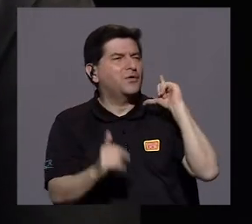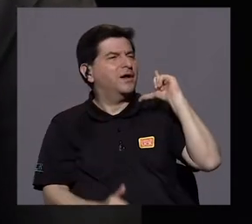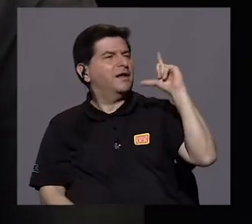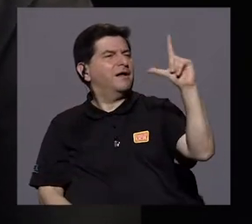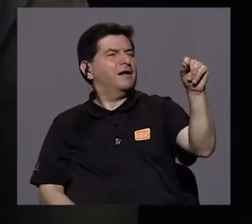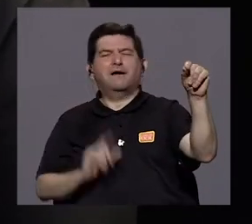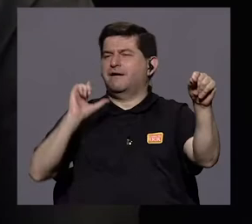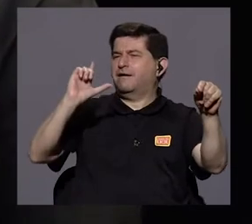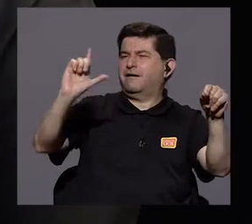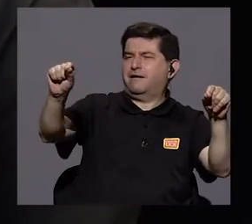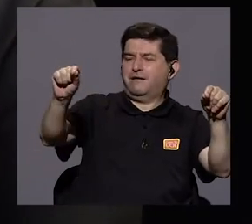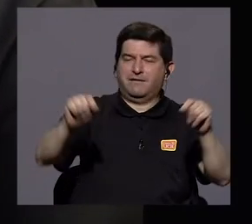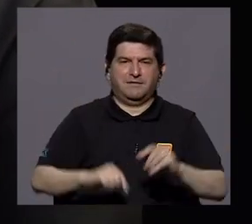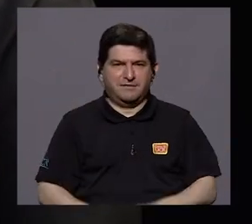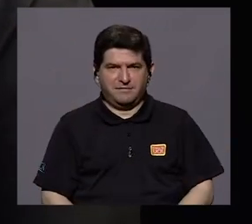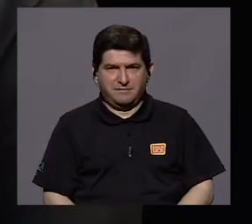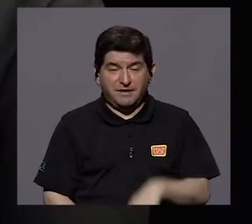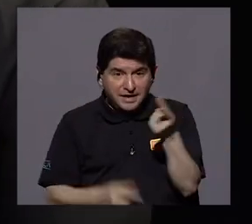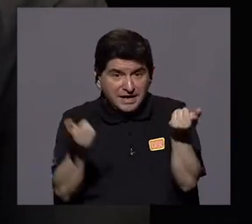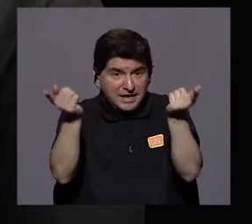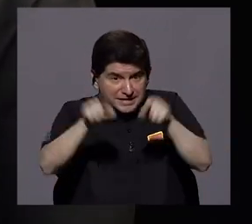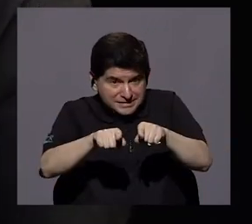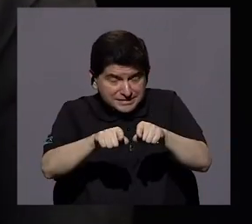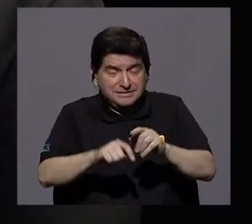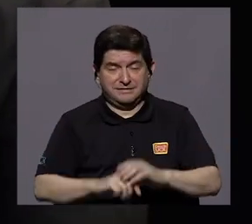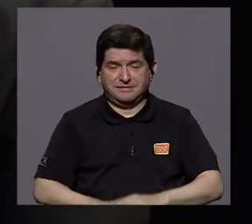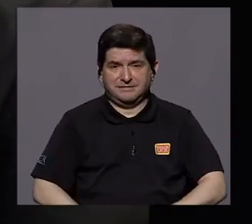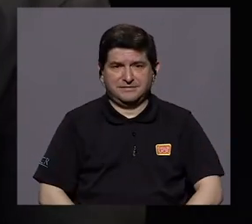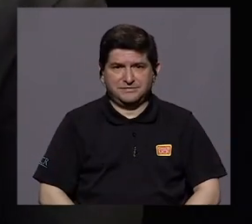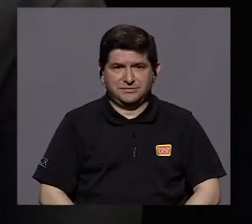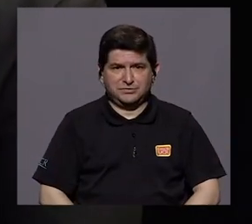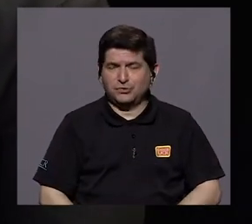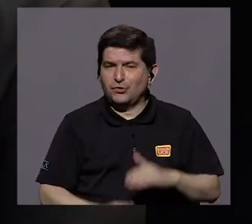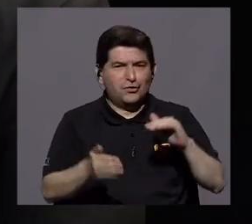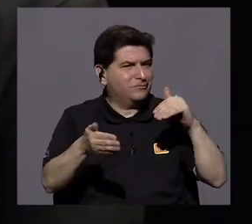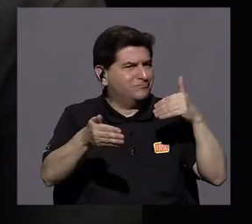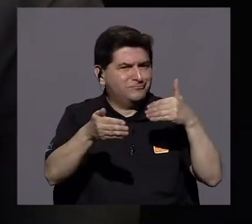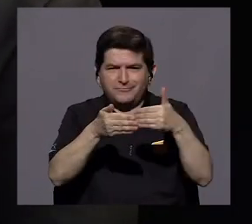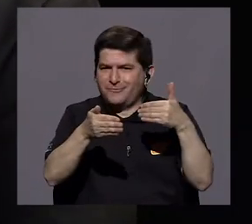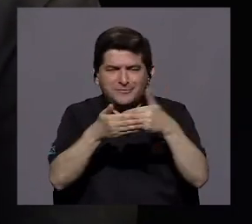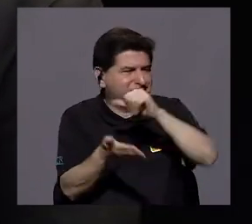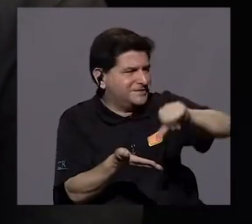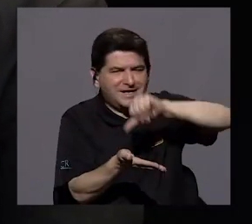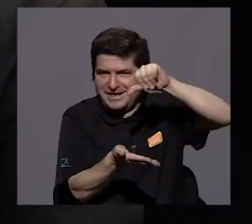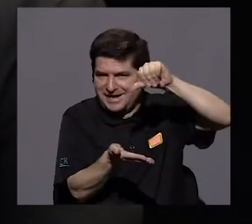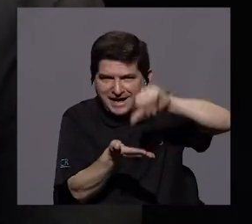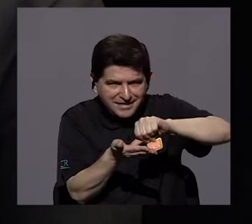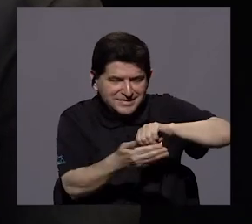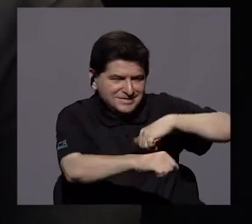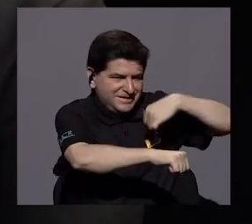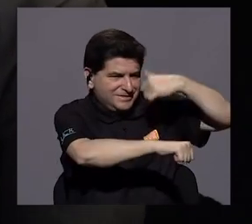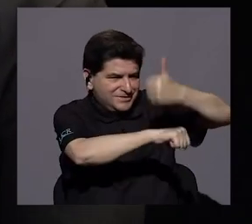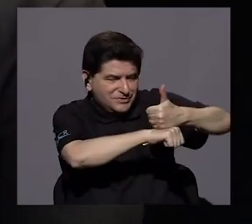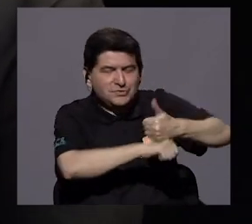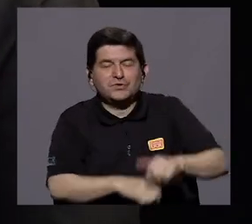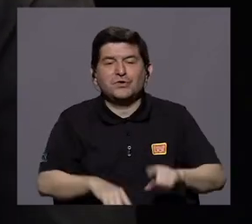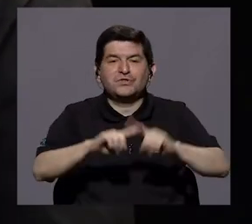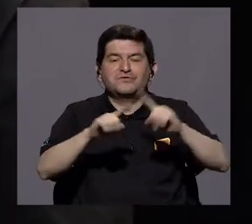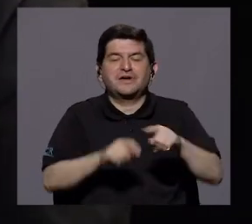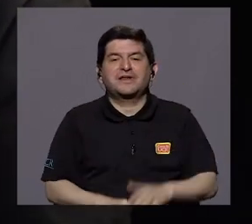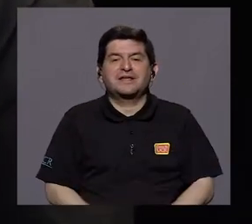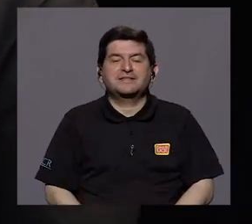muy alejadas, comunidades rurales, muy alejadas de los centros donde están ubicados